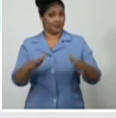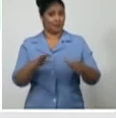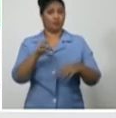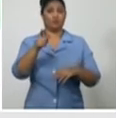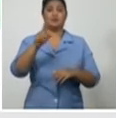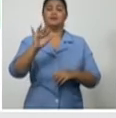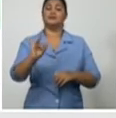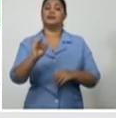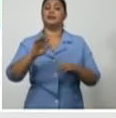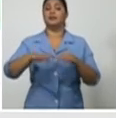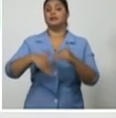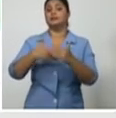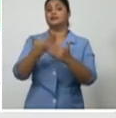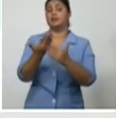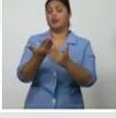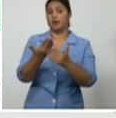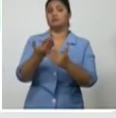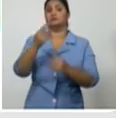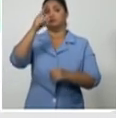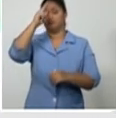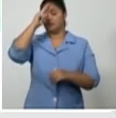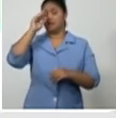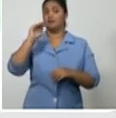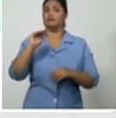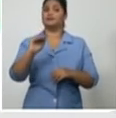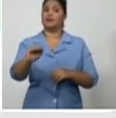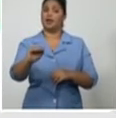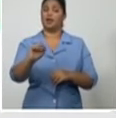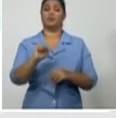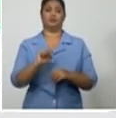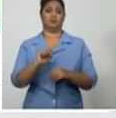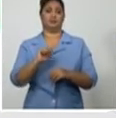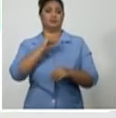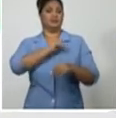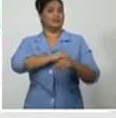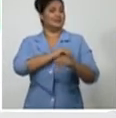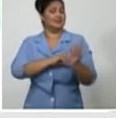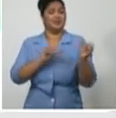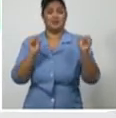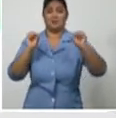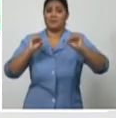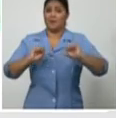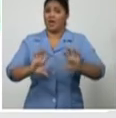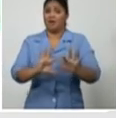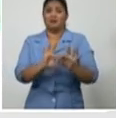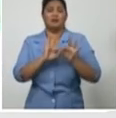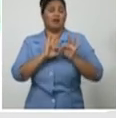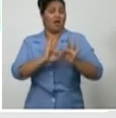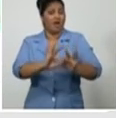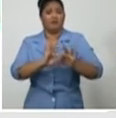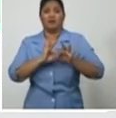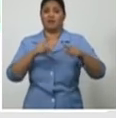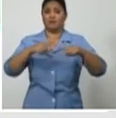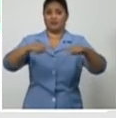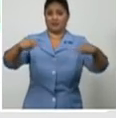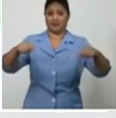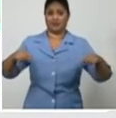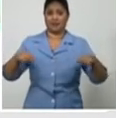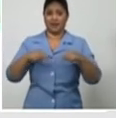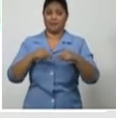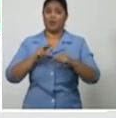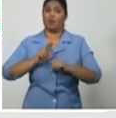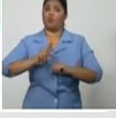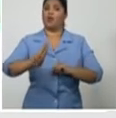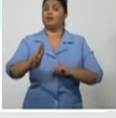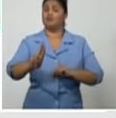las complicaciones que presentó desde el inicio. Todo el tiempo estuvo en terapia intensiva y